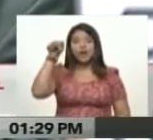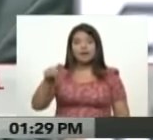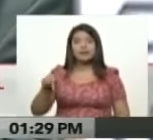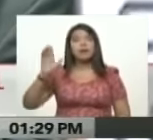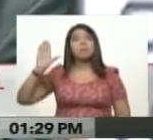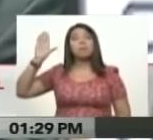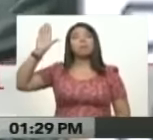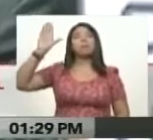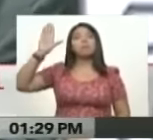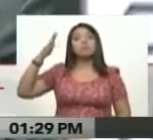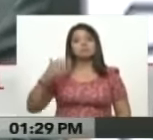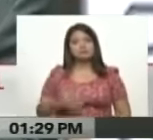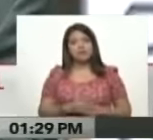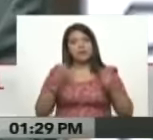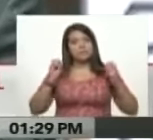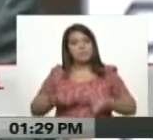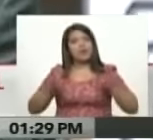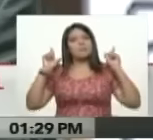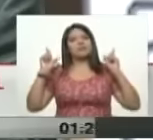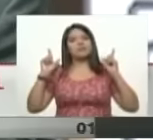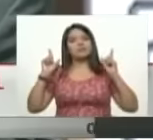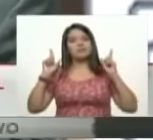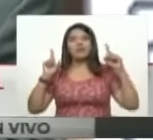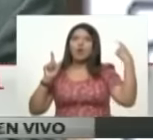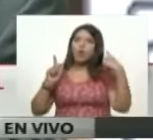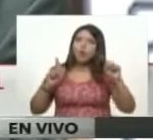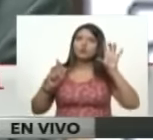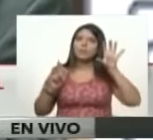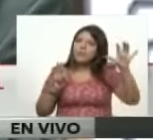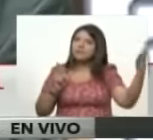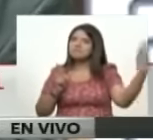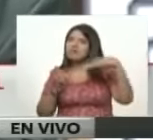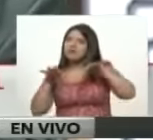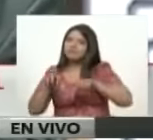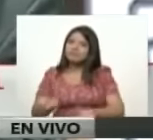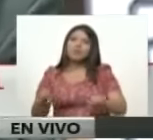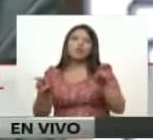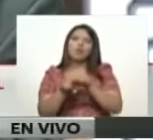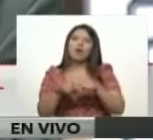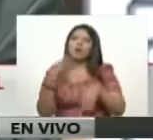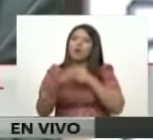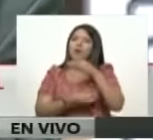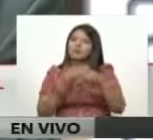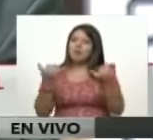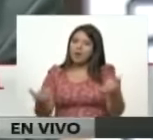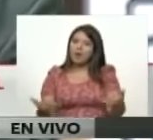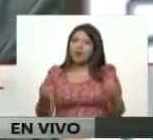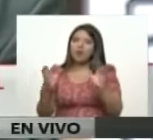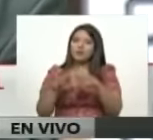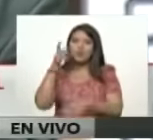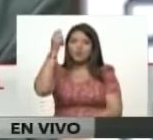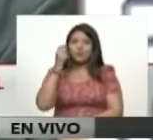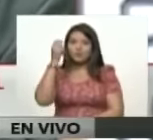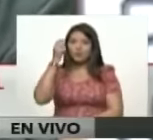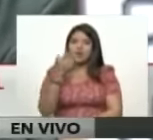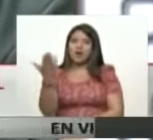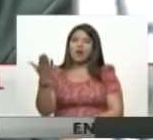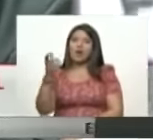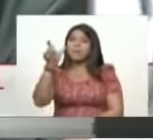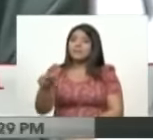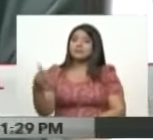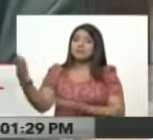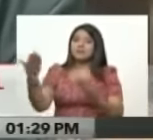para permitir la intervención extranjera como lo está haciendo en este momento la bancada de ustedes con el